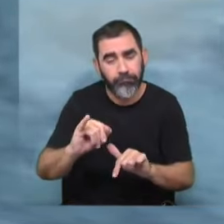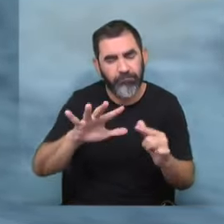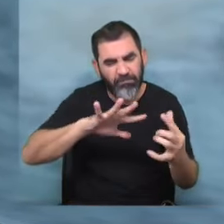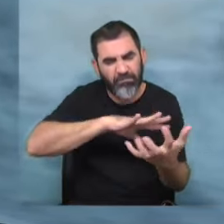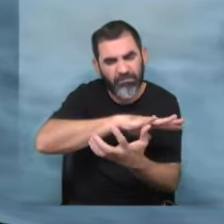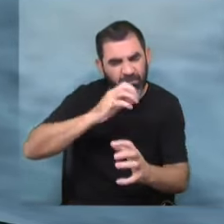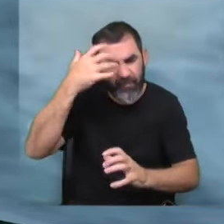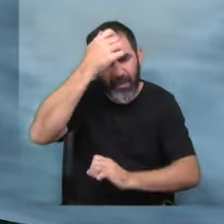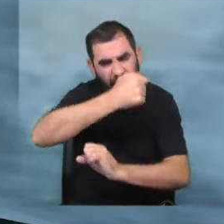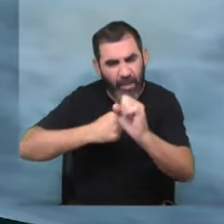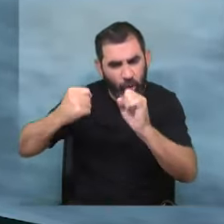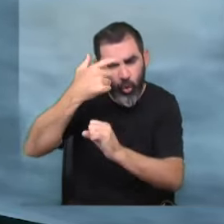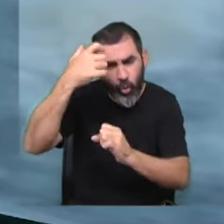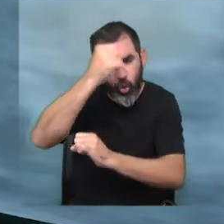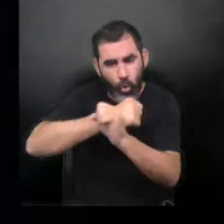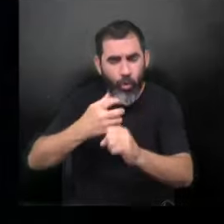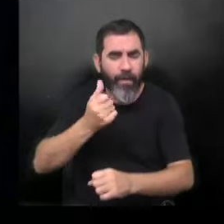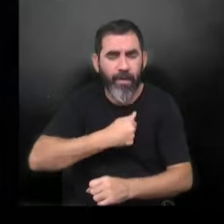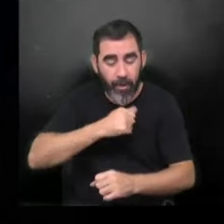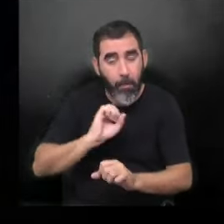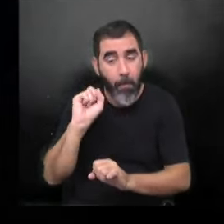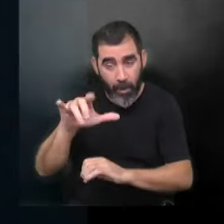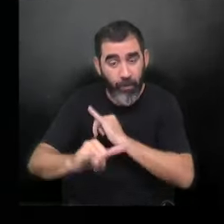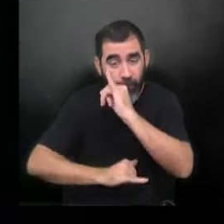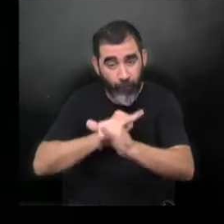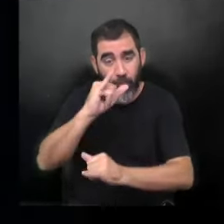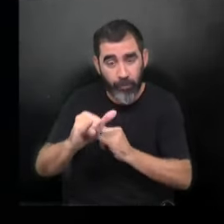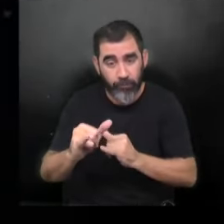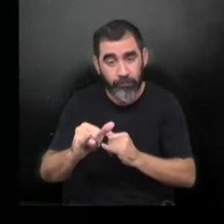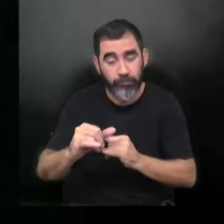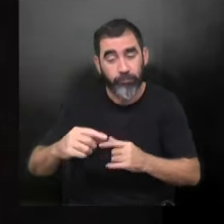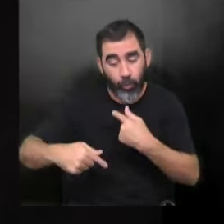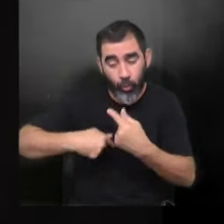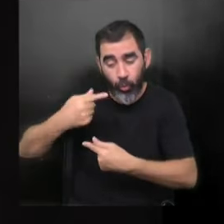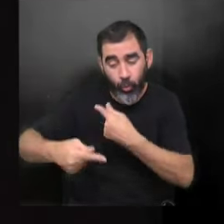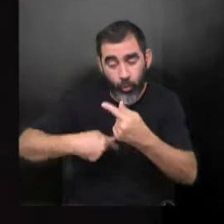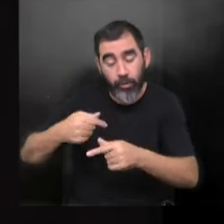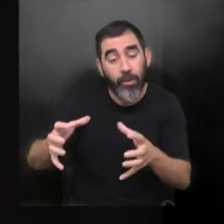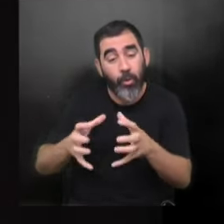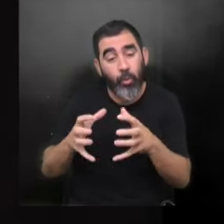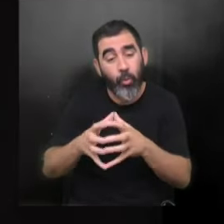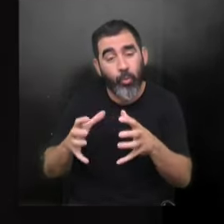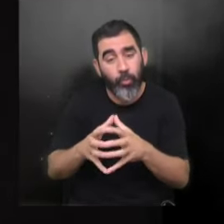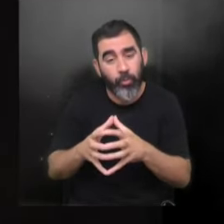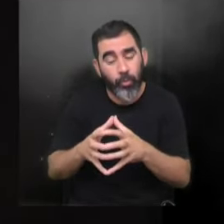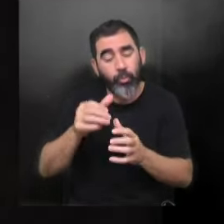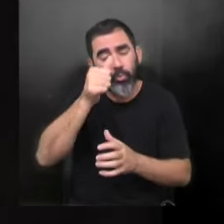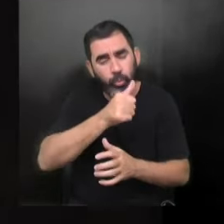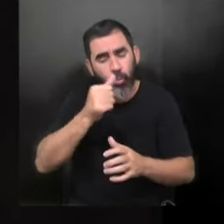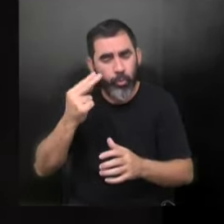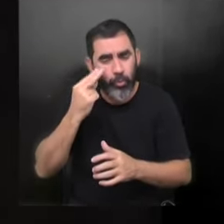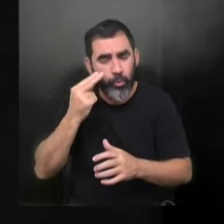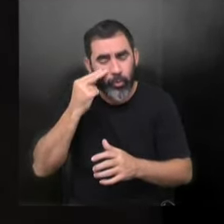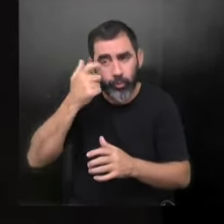rudimentaria tecnología, las Voyager aún envían datos. Para mantenerlas con vida, el equipo de la misión ha tenido que solucionar varios